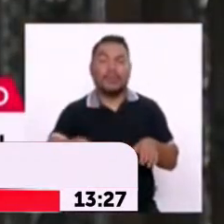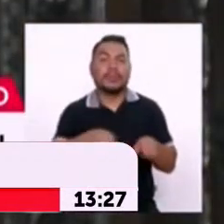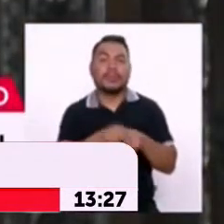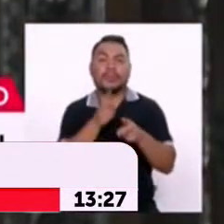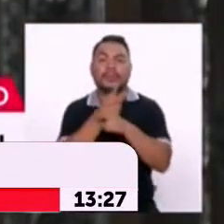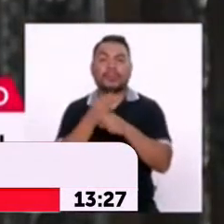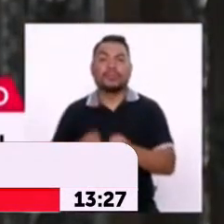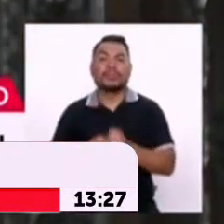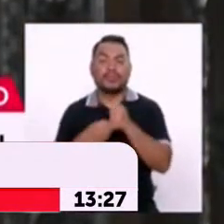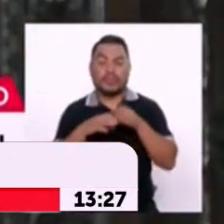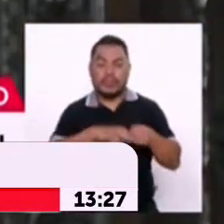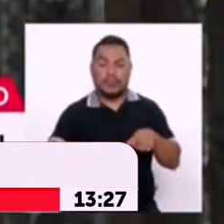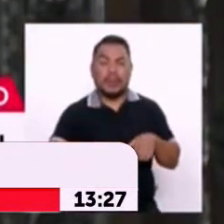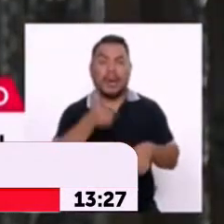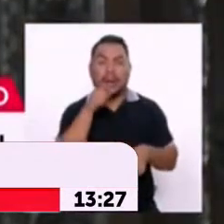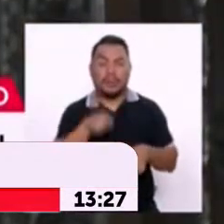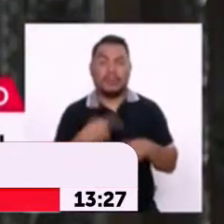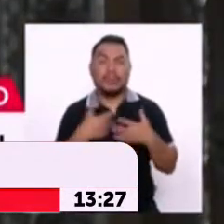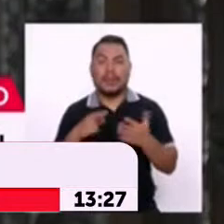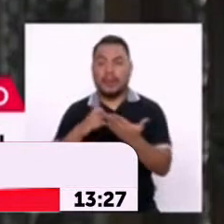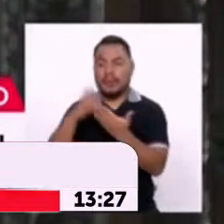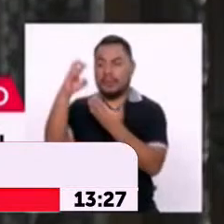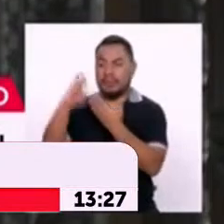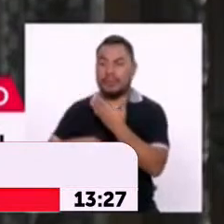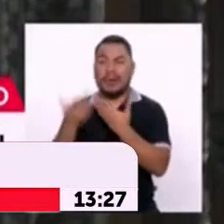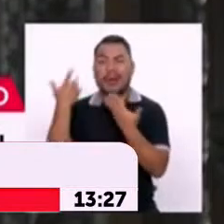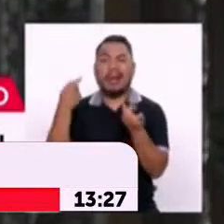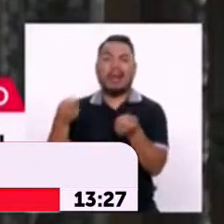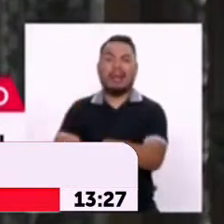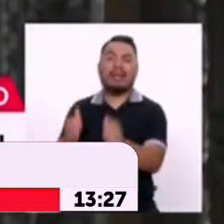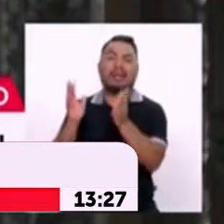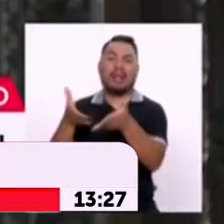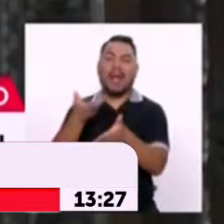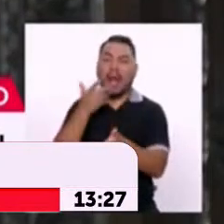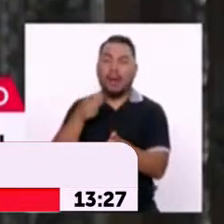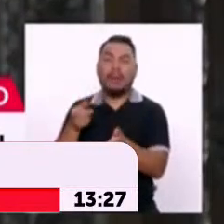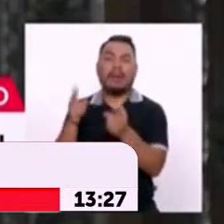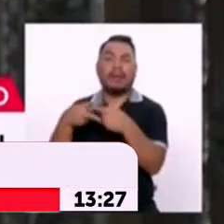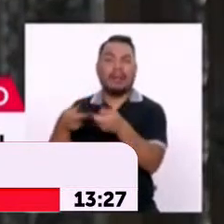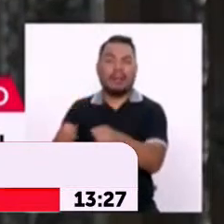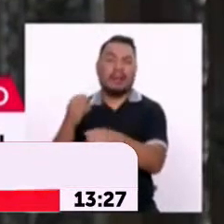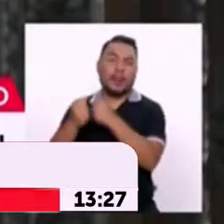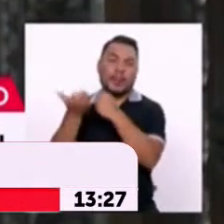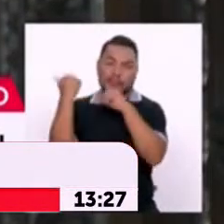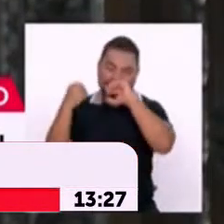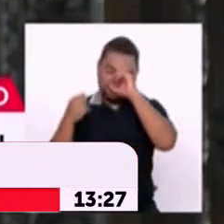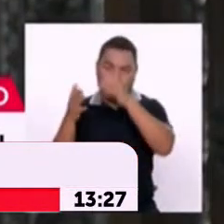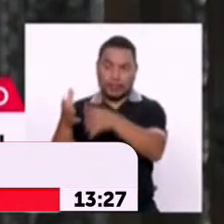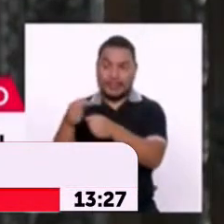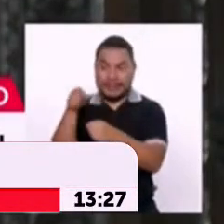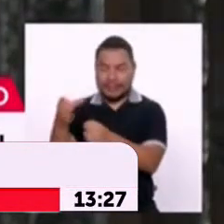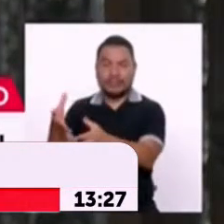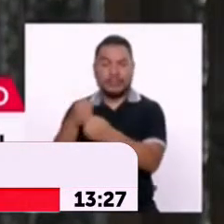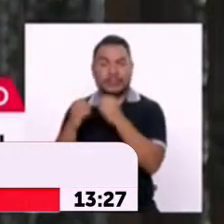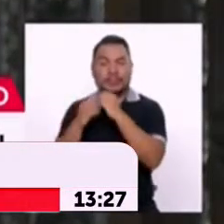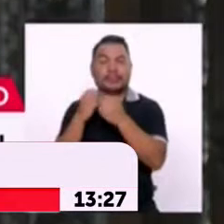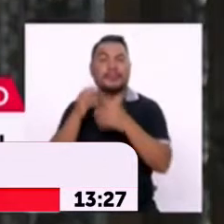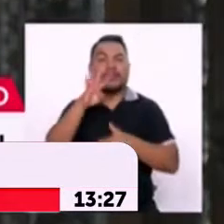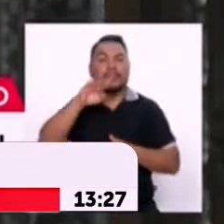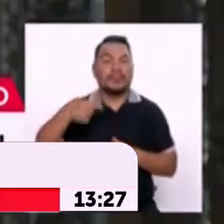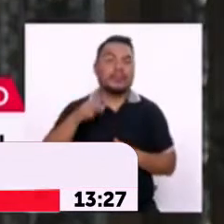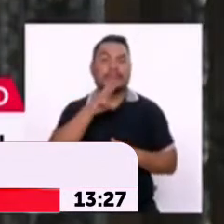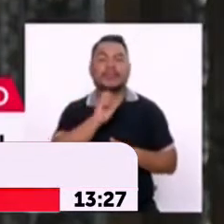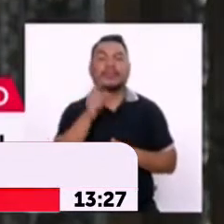seguridad hídrica, se vienen destrabando proyectos emblemáticos de riego, de riego mayor que estiman una inversión de